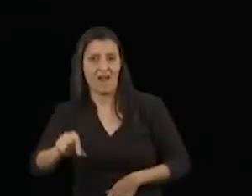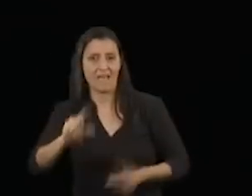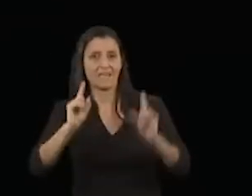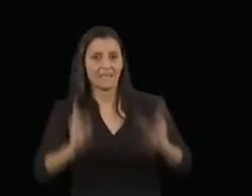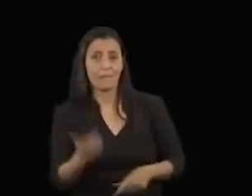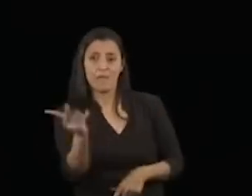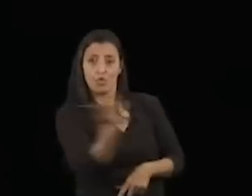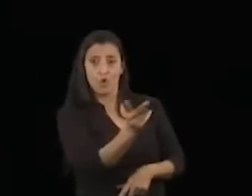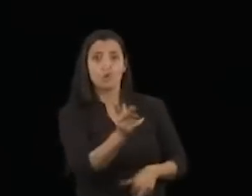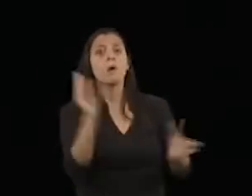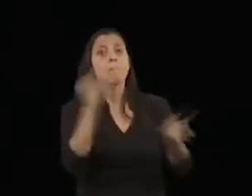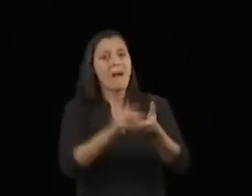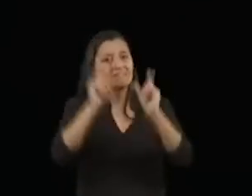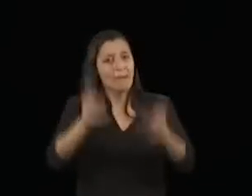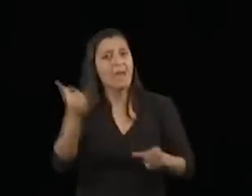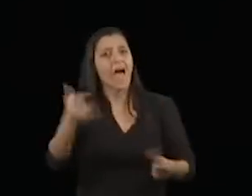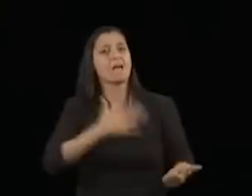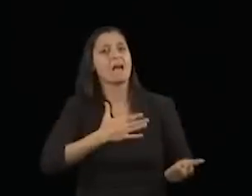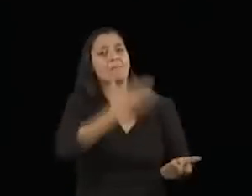el capital humano.